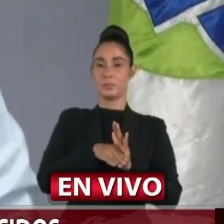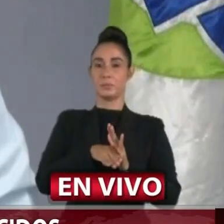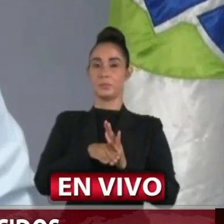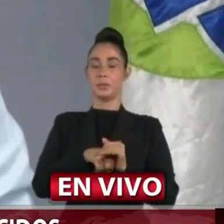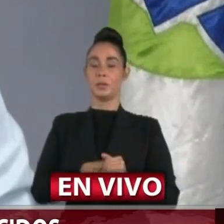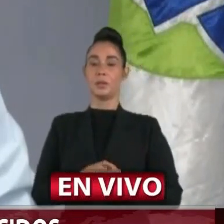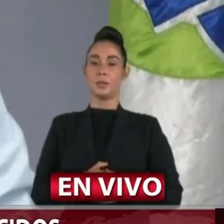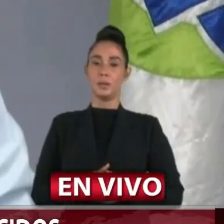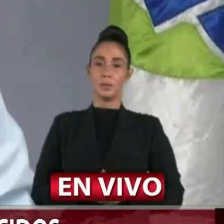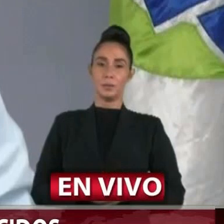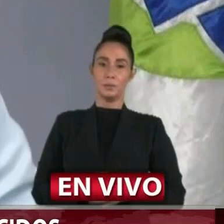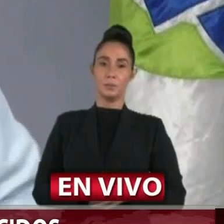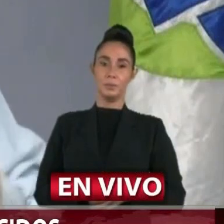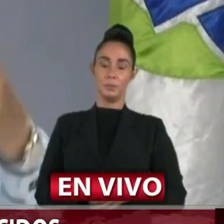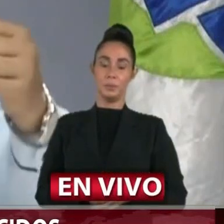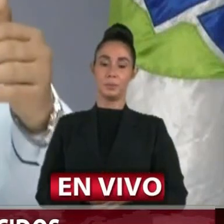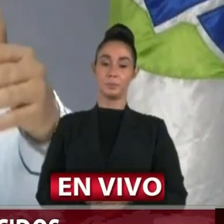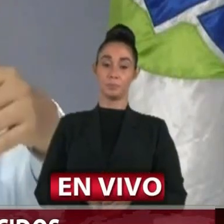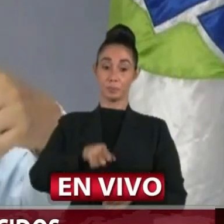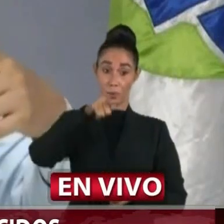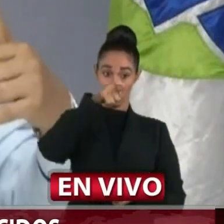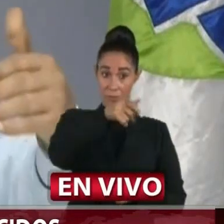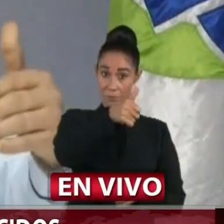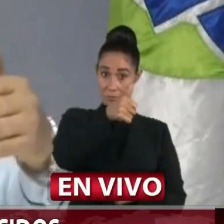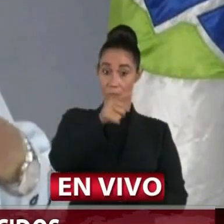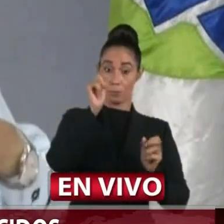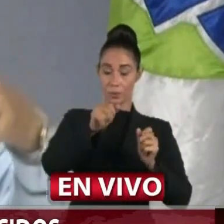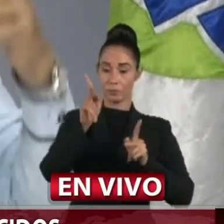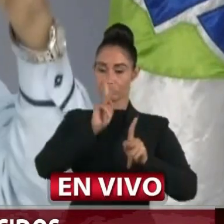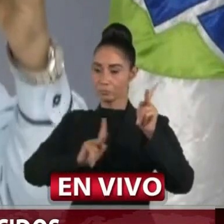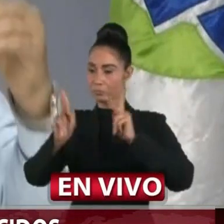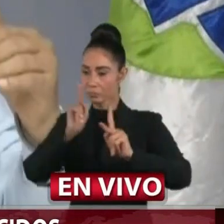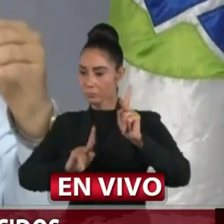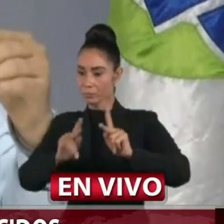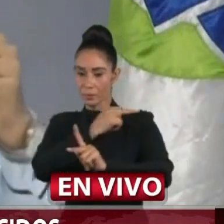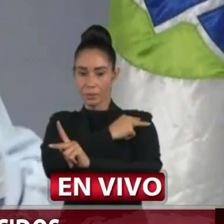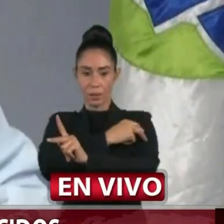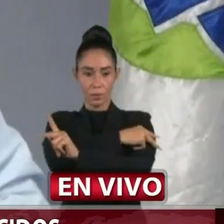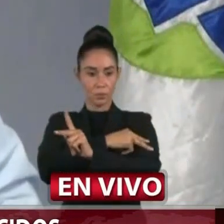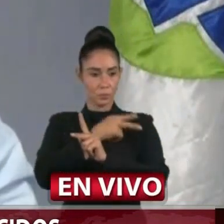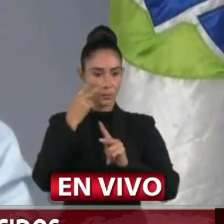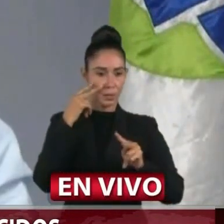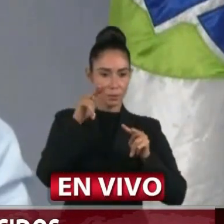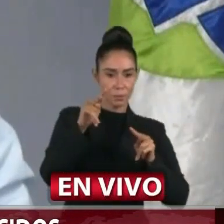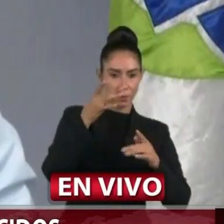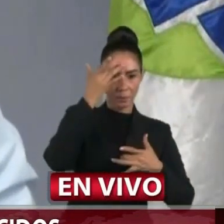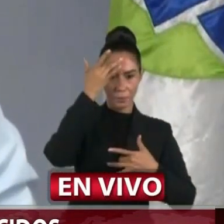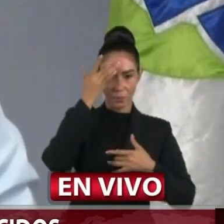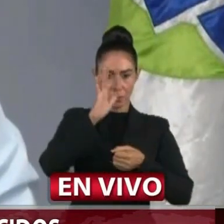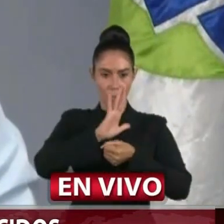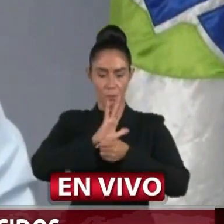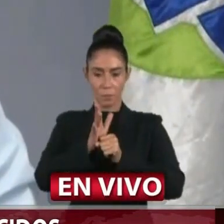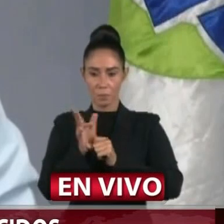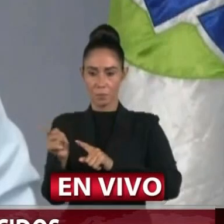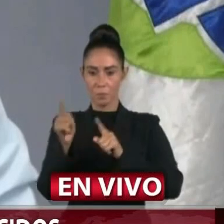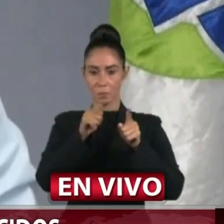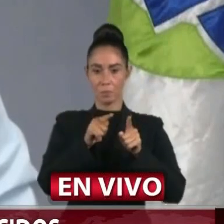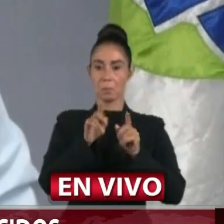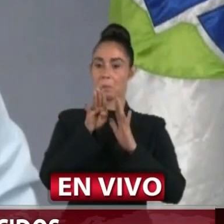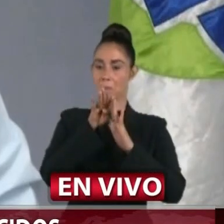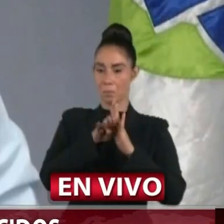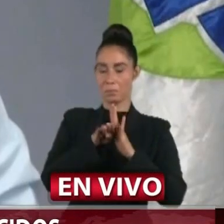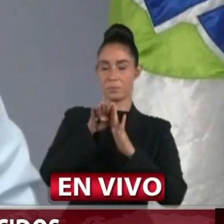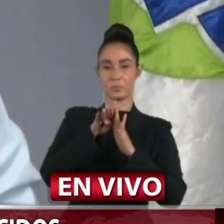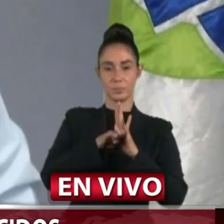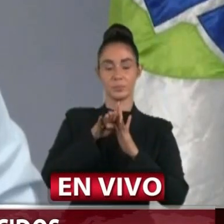demanda. Y usted puede ir a los hospitales y ver la baja cantidad de pacientes que está acudiendo.